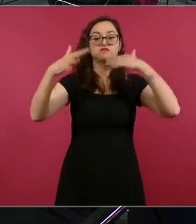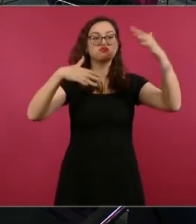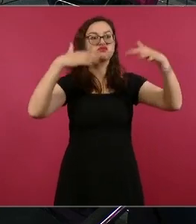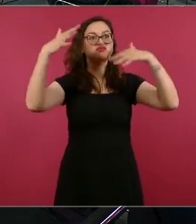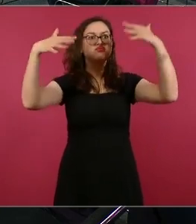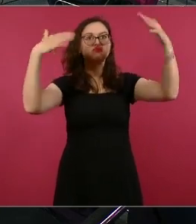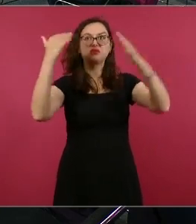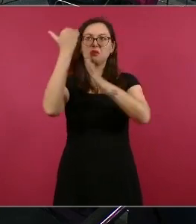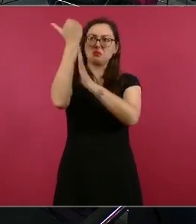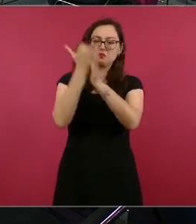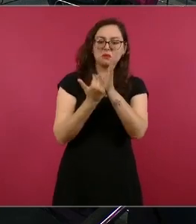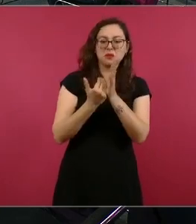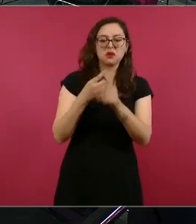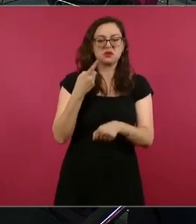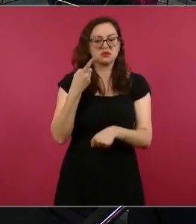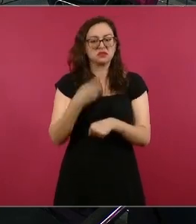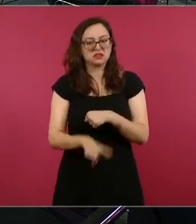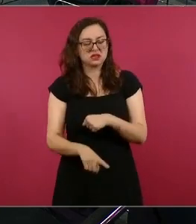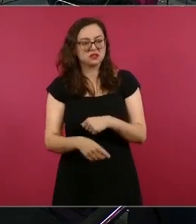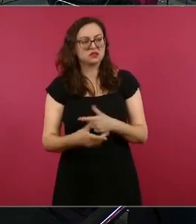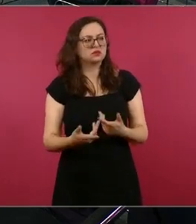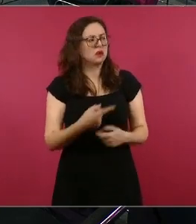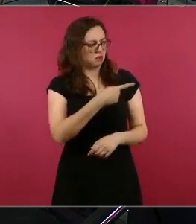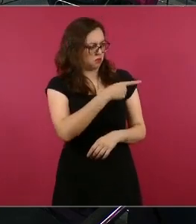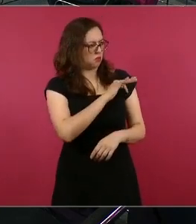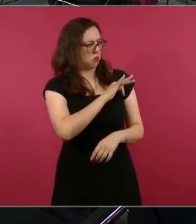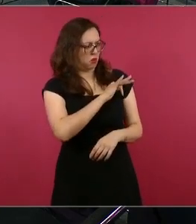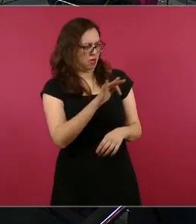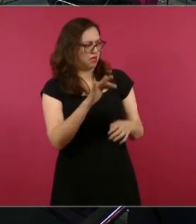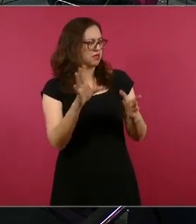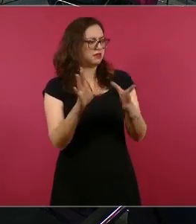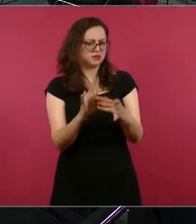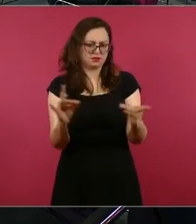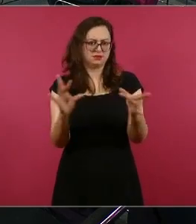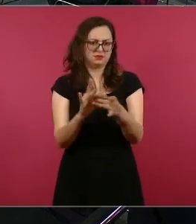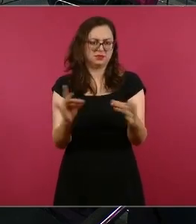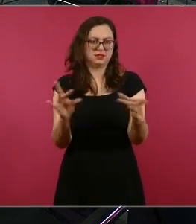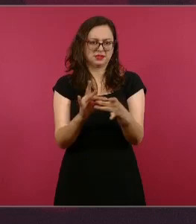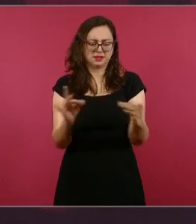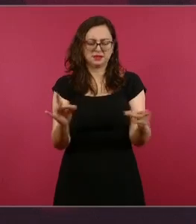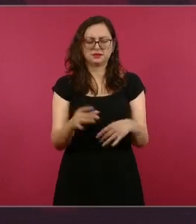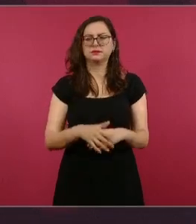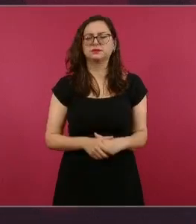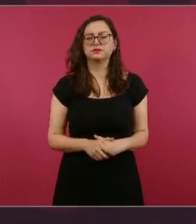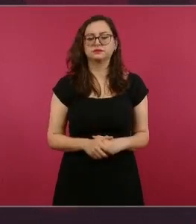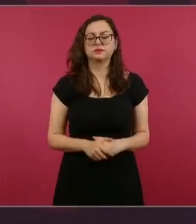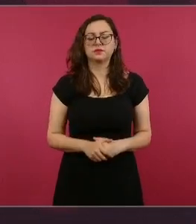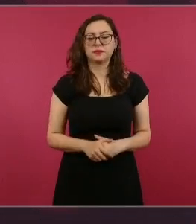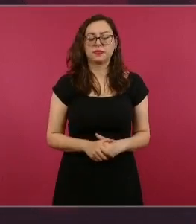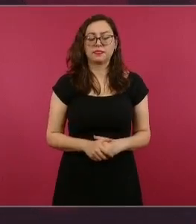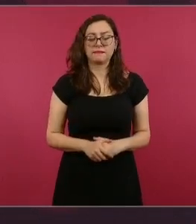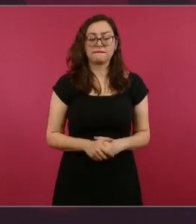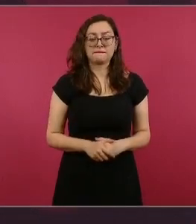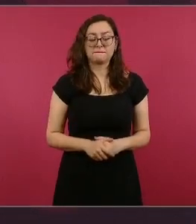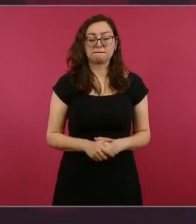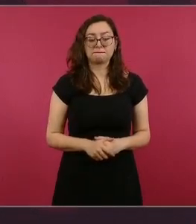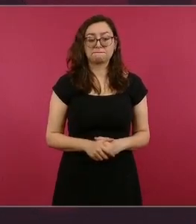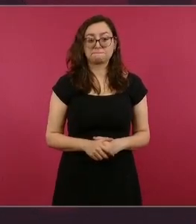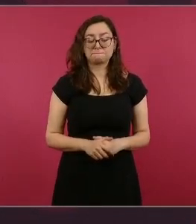qué no explicas? Sería muy importante, porque ese es otro